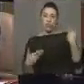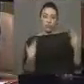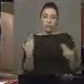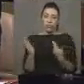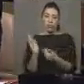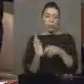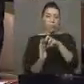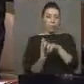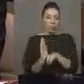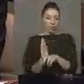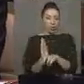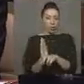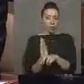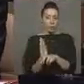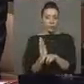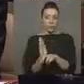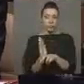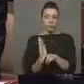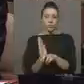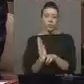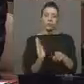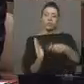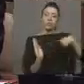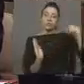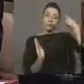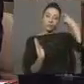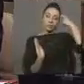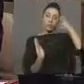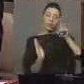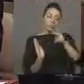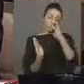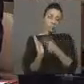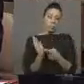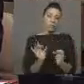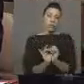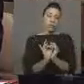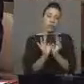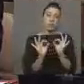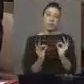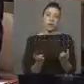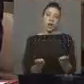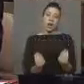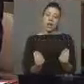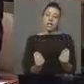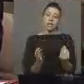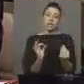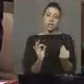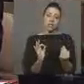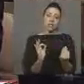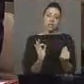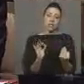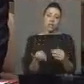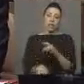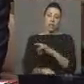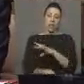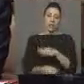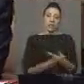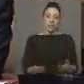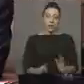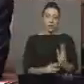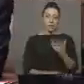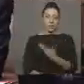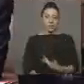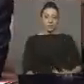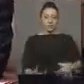proyecto, señor presidente, porque creemos que da cuenta de una necesidad vital en este Chile de hoy. He dicho,